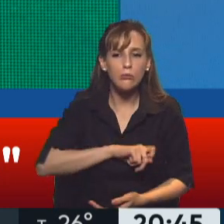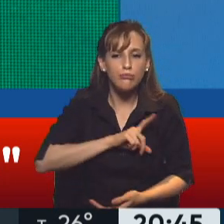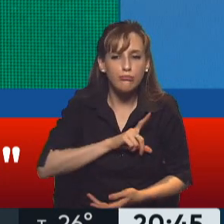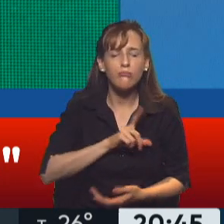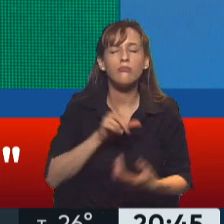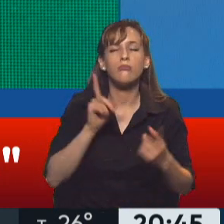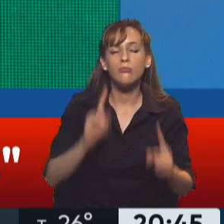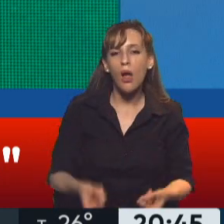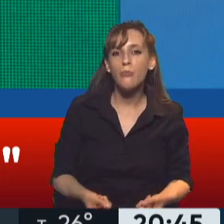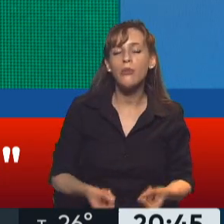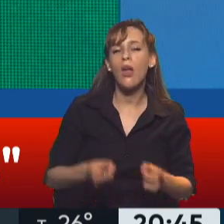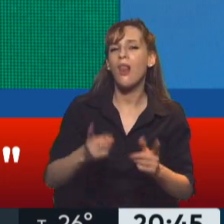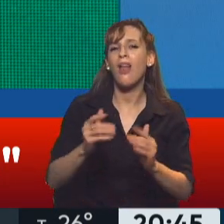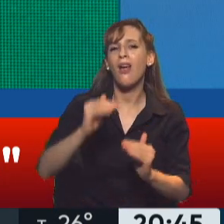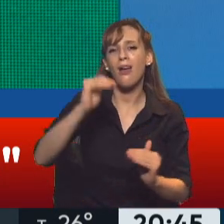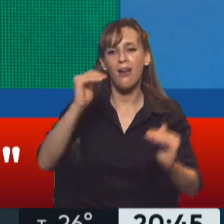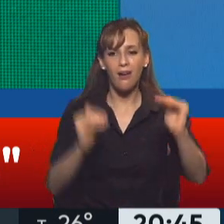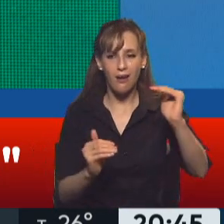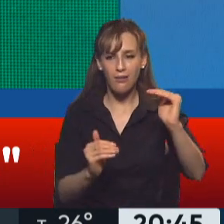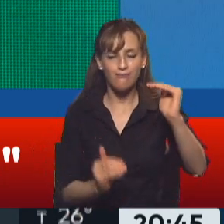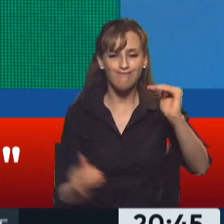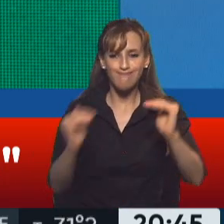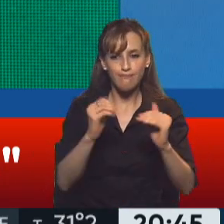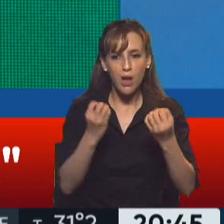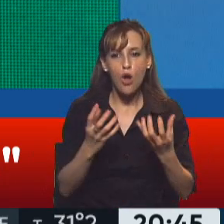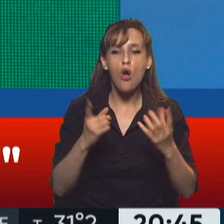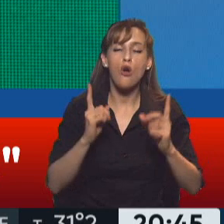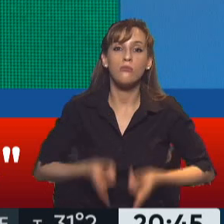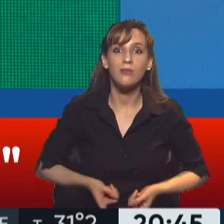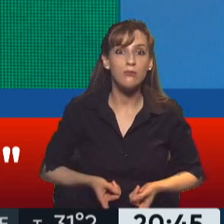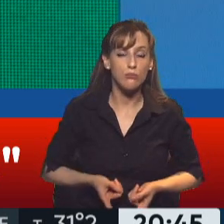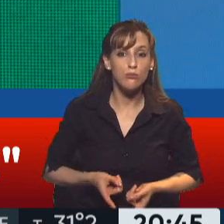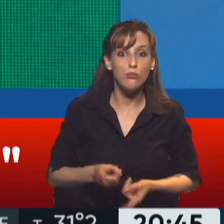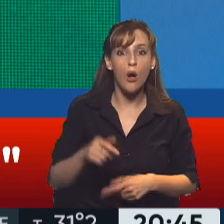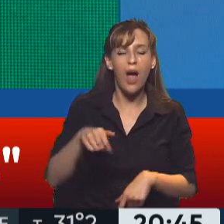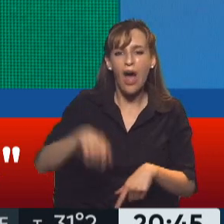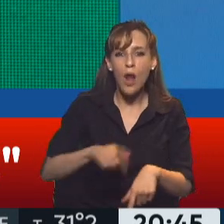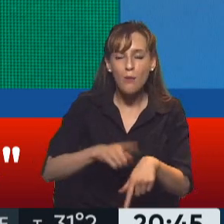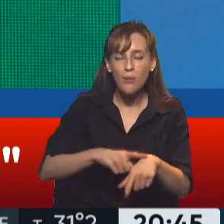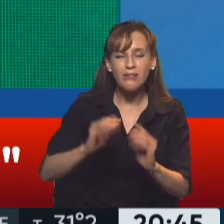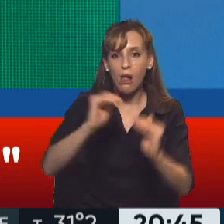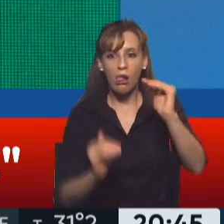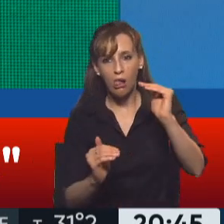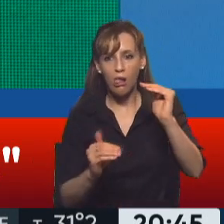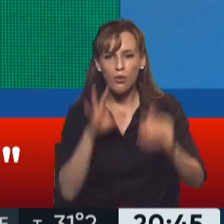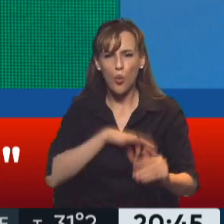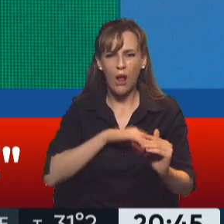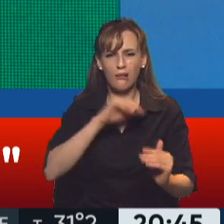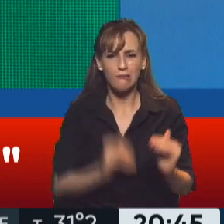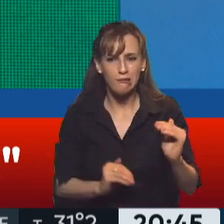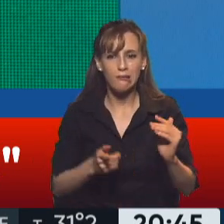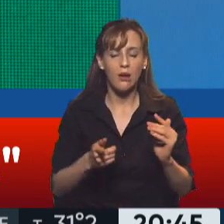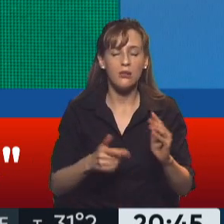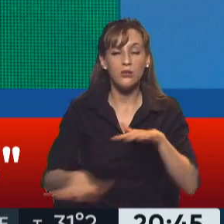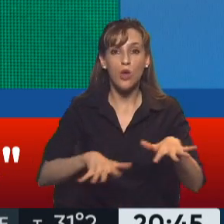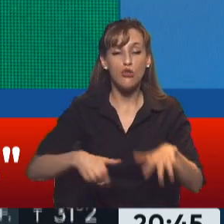una profundización de las desigualdades, menores derechos colectivos, digamos, estamos ante un empeoramiento de la situación social